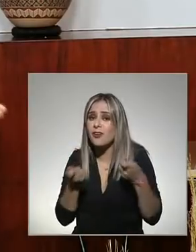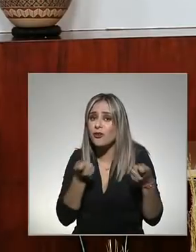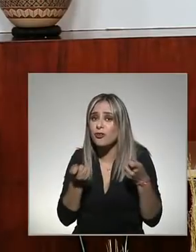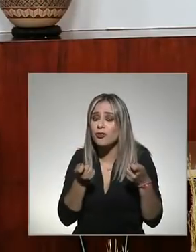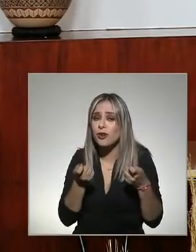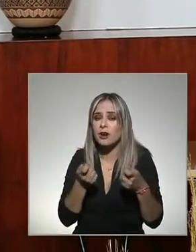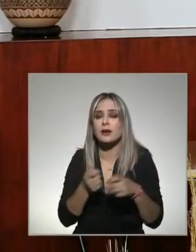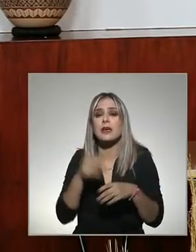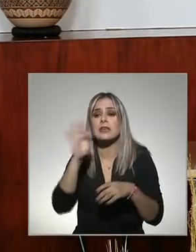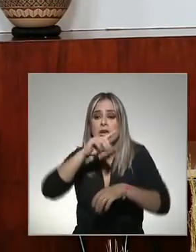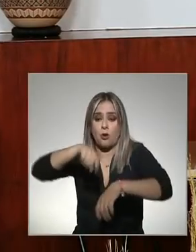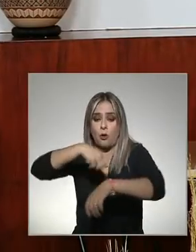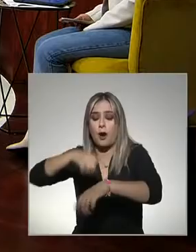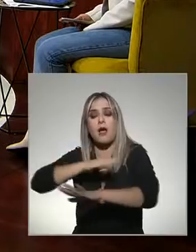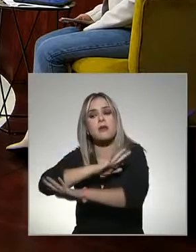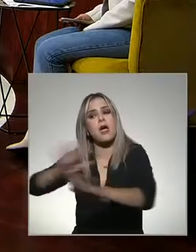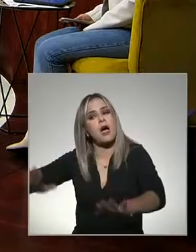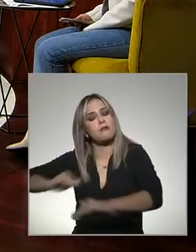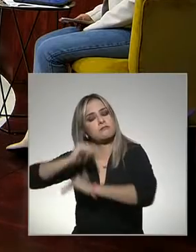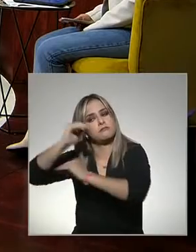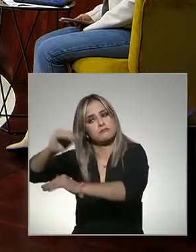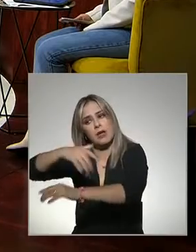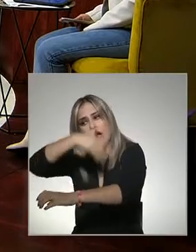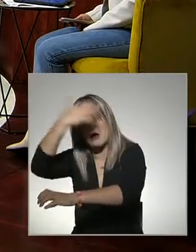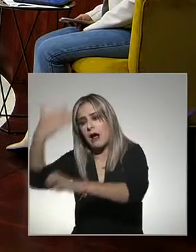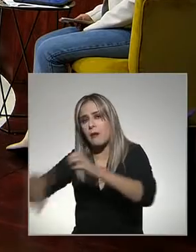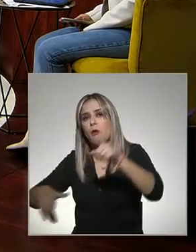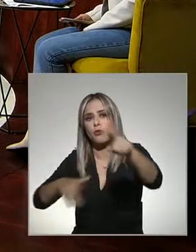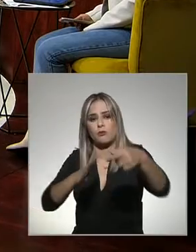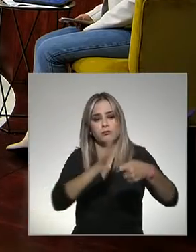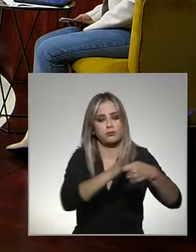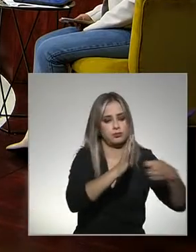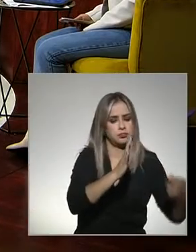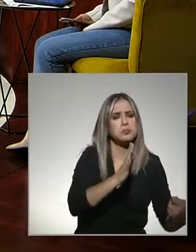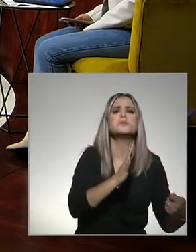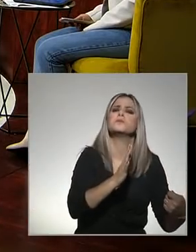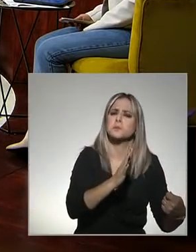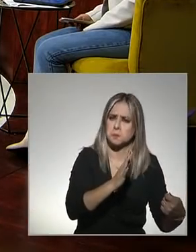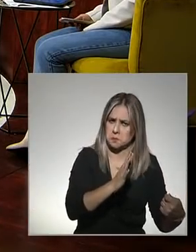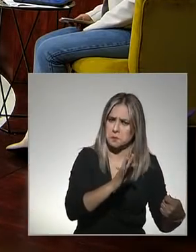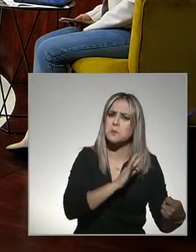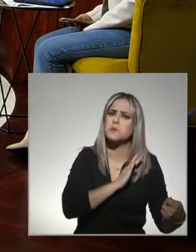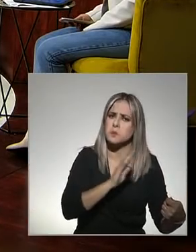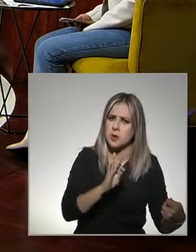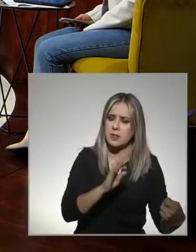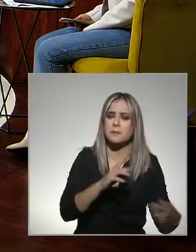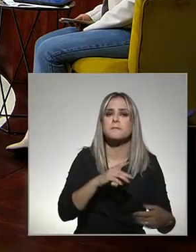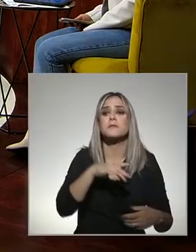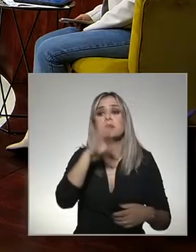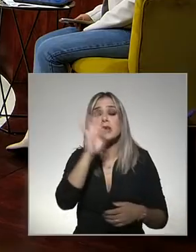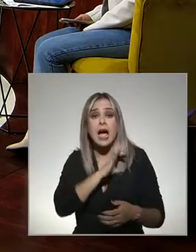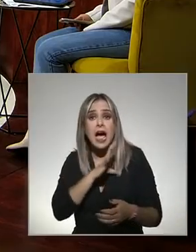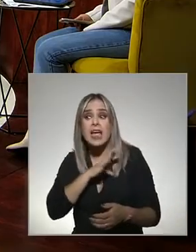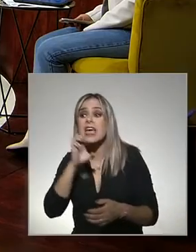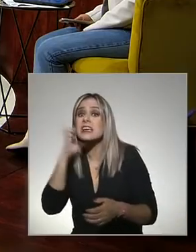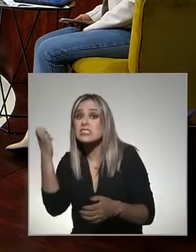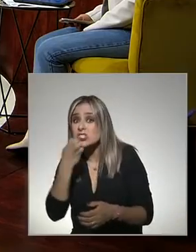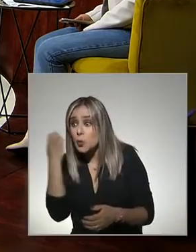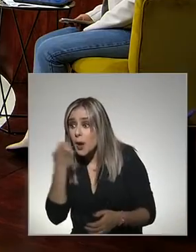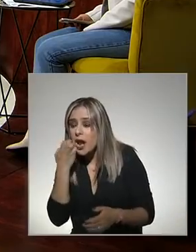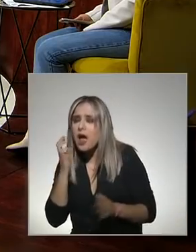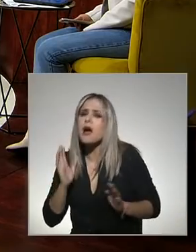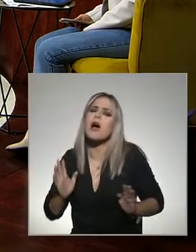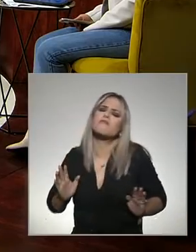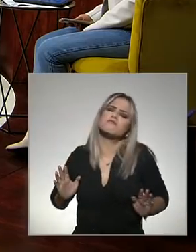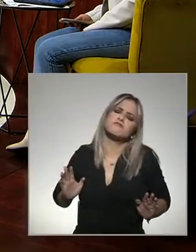cuando ya se acabó la hora. Todo depende. Si hay una circunstancia o situación especial de escuela, podemos tener cierta